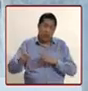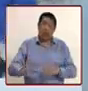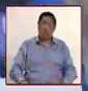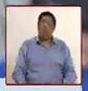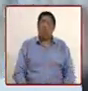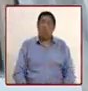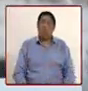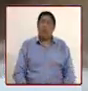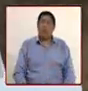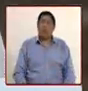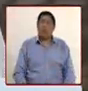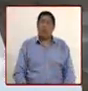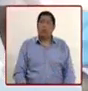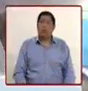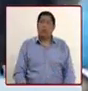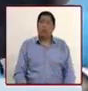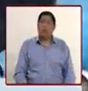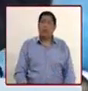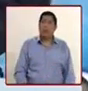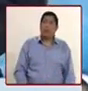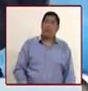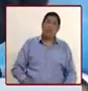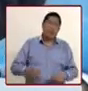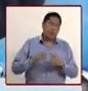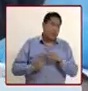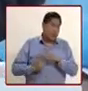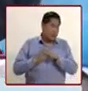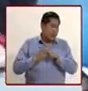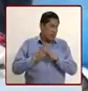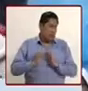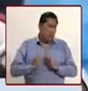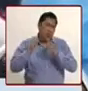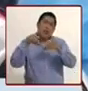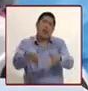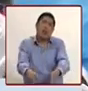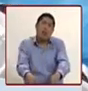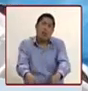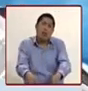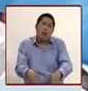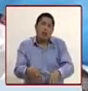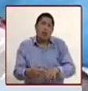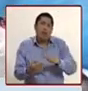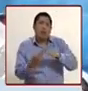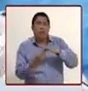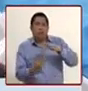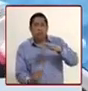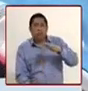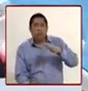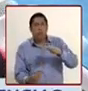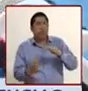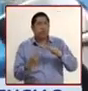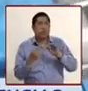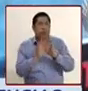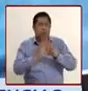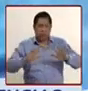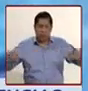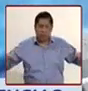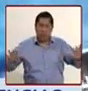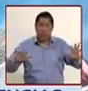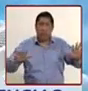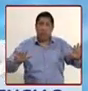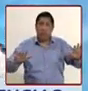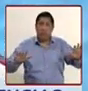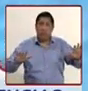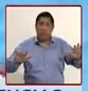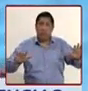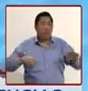lugar. Y ha aparecido enterrado y con ataúd. ¿En una construcción